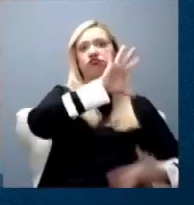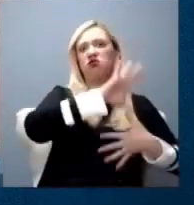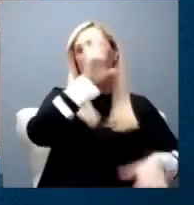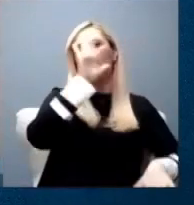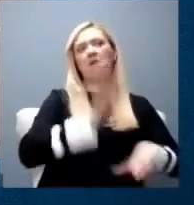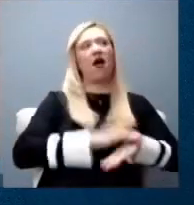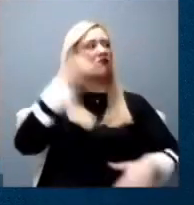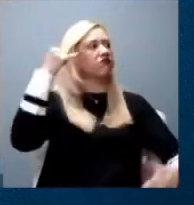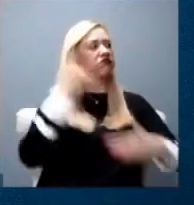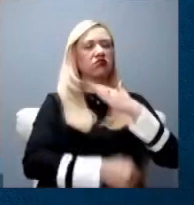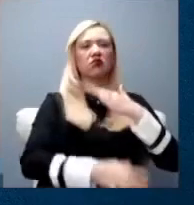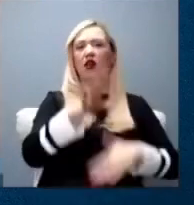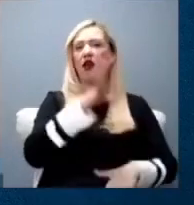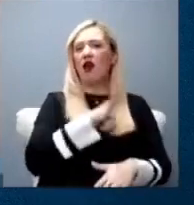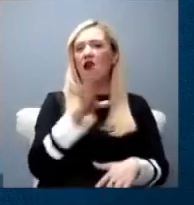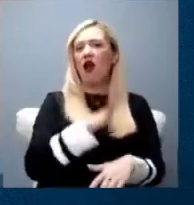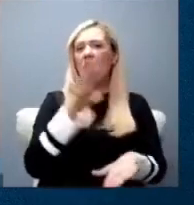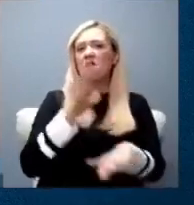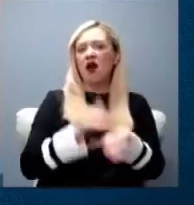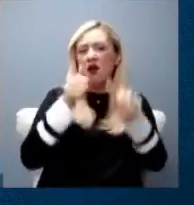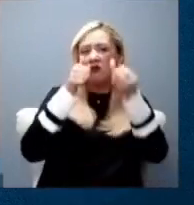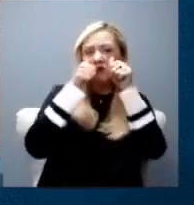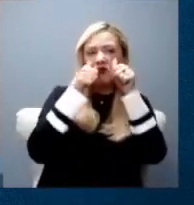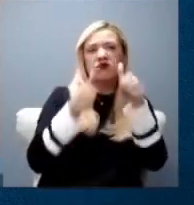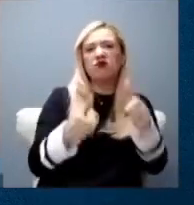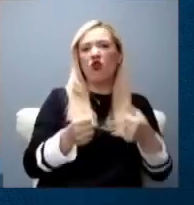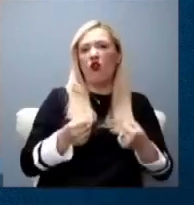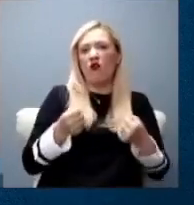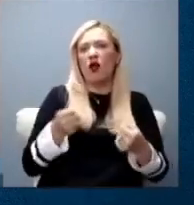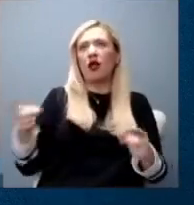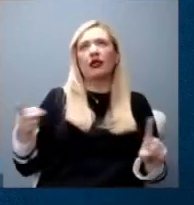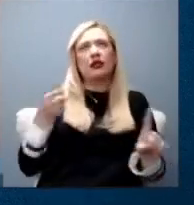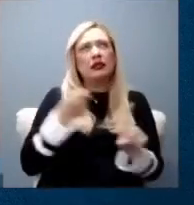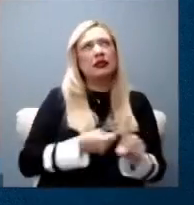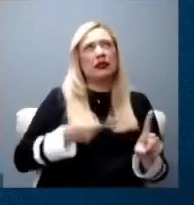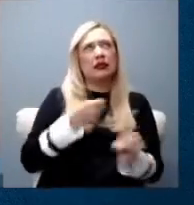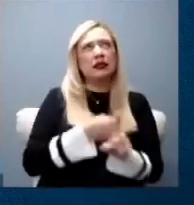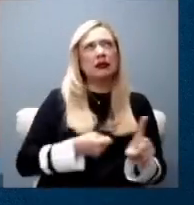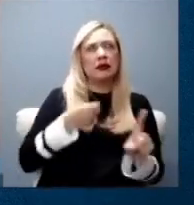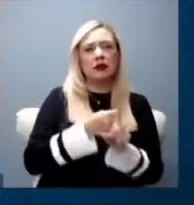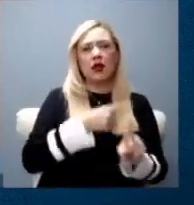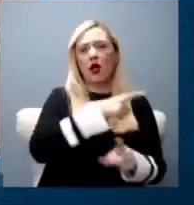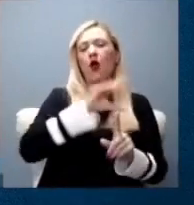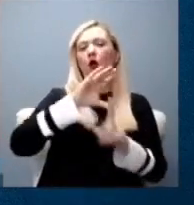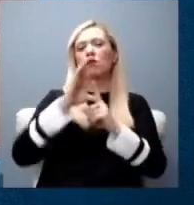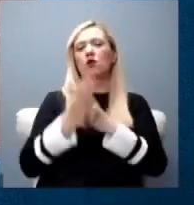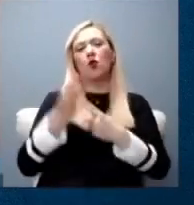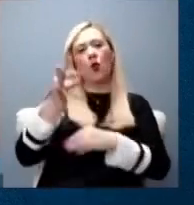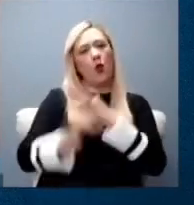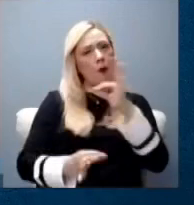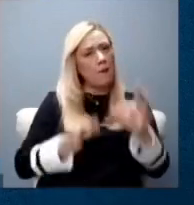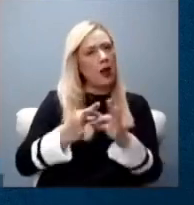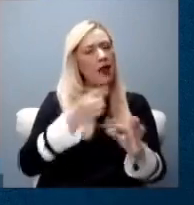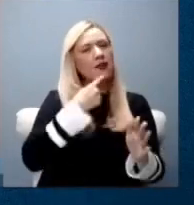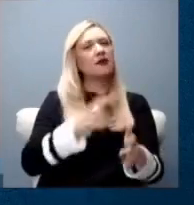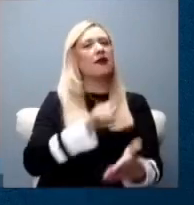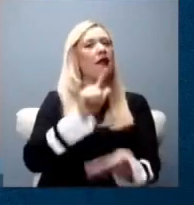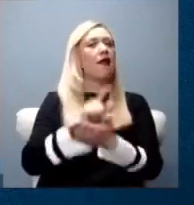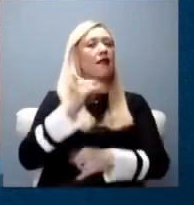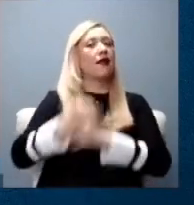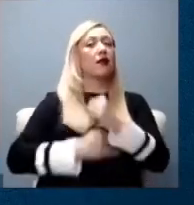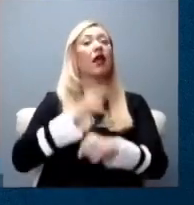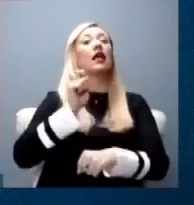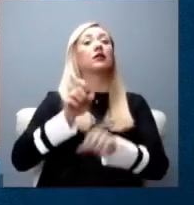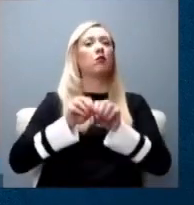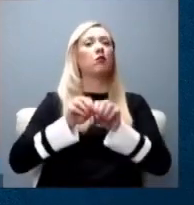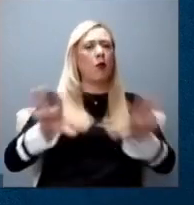por lo tanto las organizaciones están constantemente presionando, incidiendo para que la Comisión cumpla con su mandato convencional, que es promover y